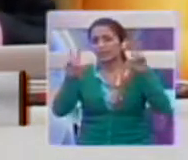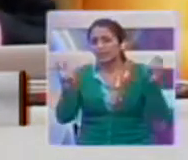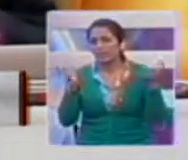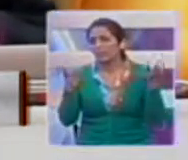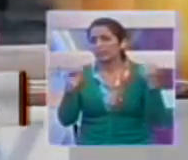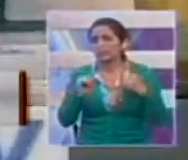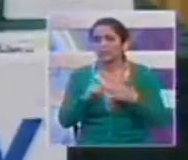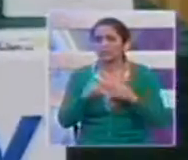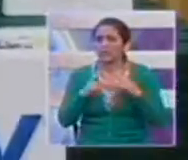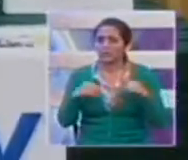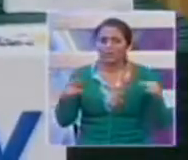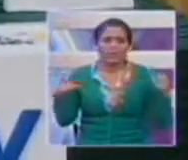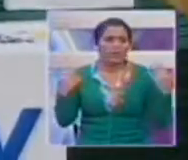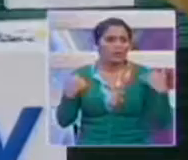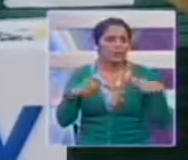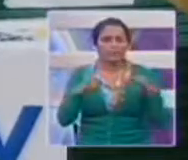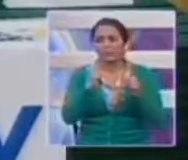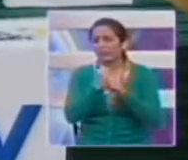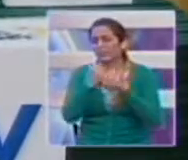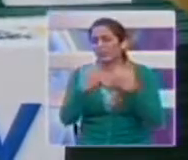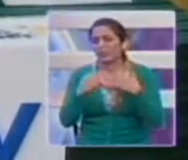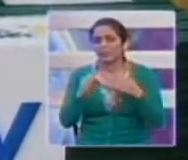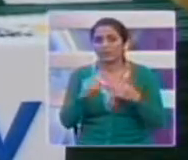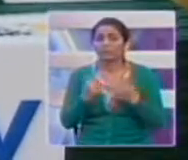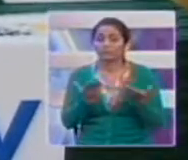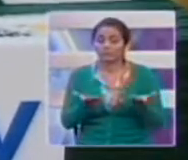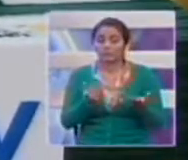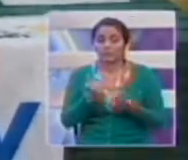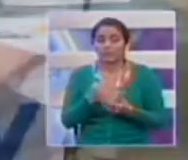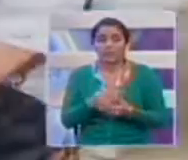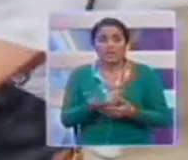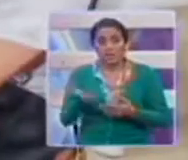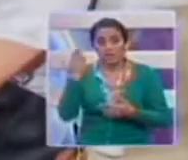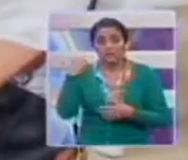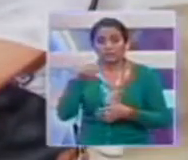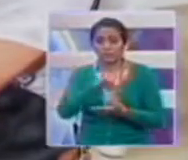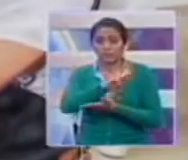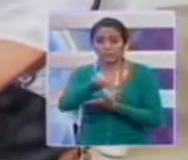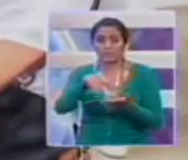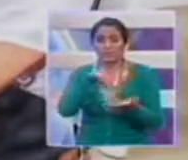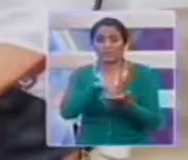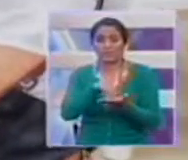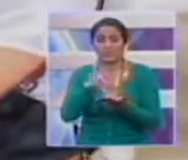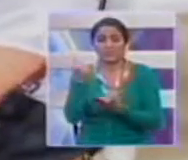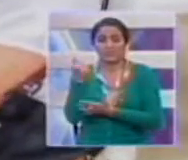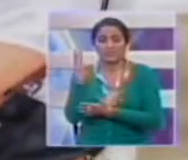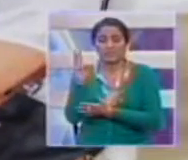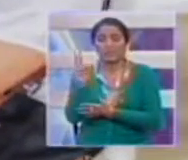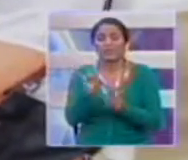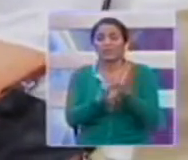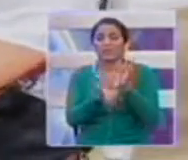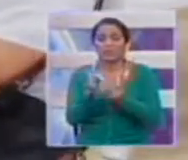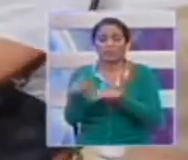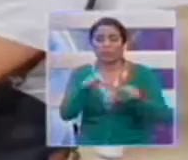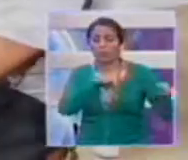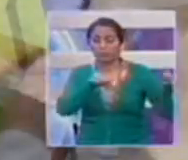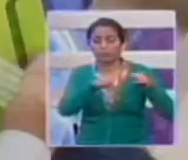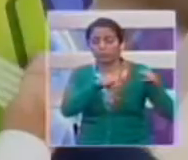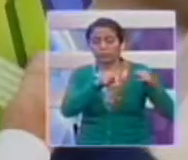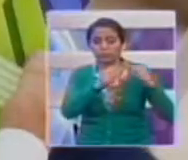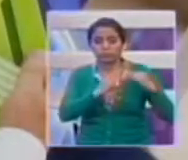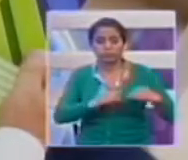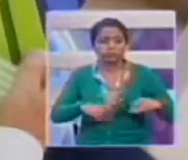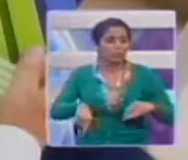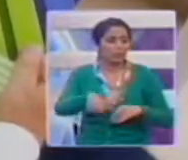los fenómenos. En el encuentro se tomó como ejemplo a Manabí, afectada por el terremoto del pasado 16 de abril, y la importancia de la participación del